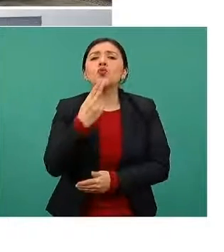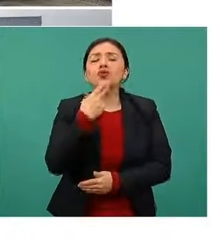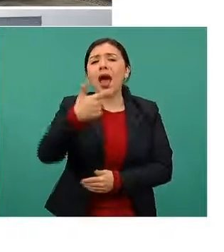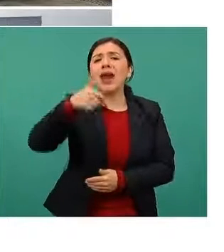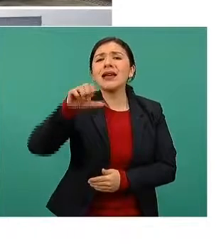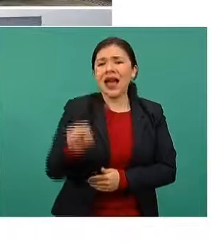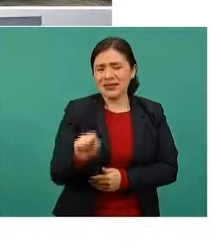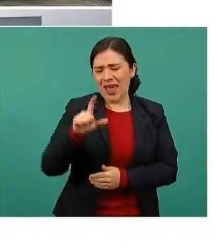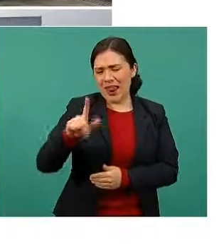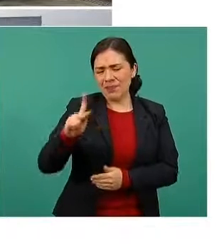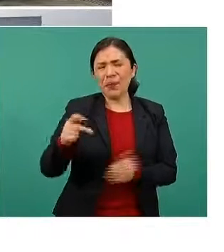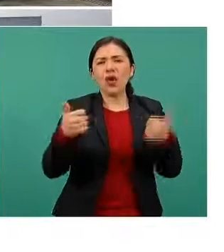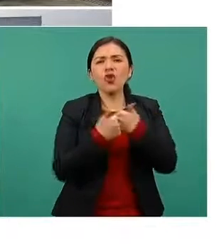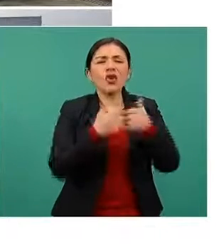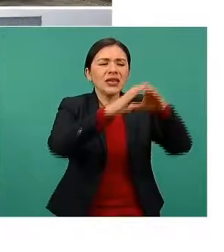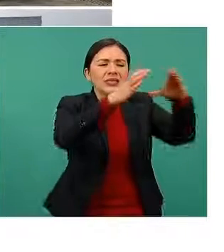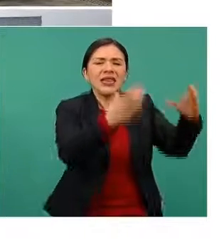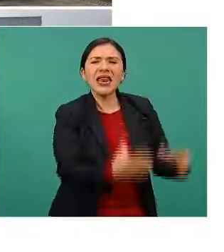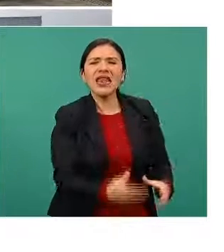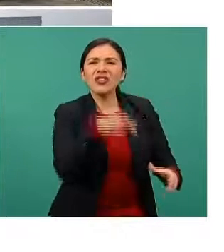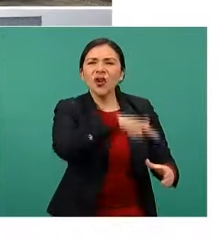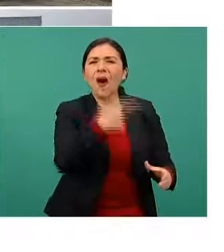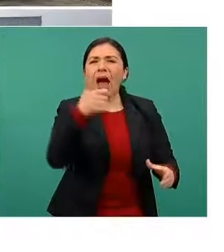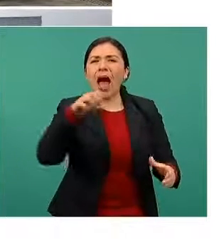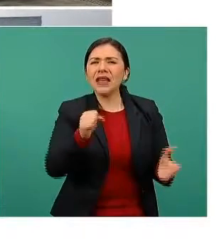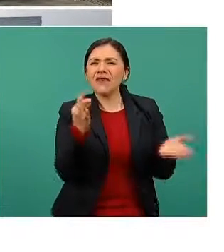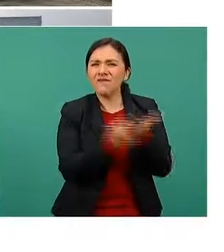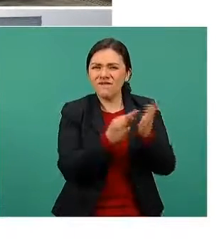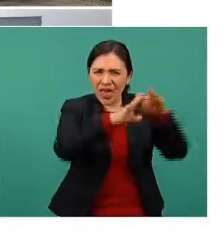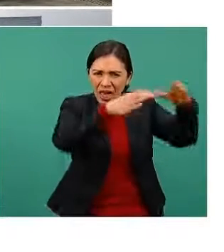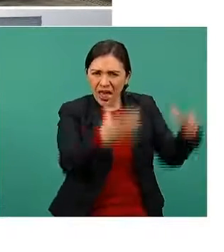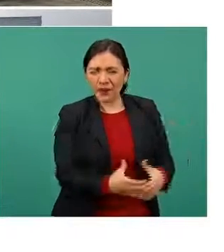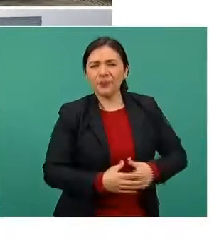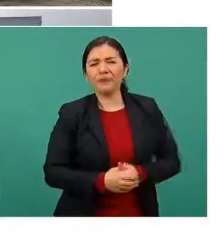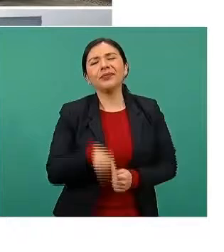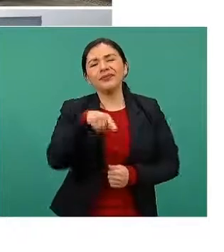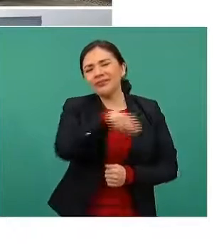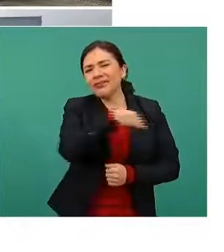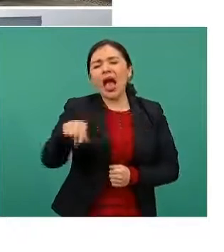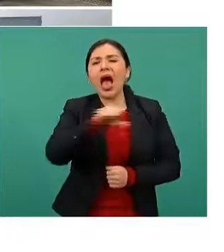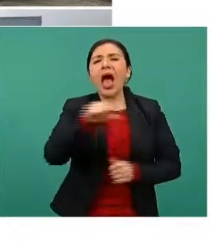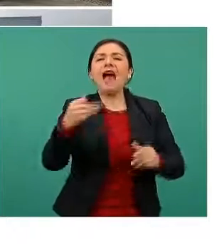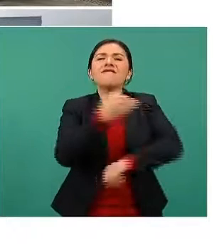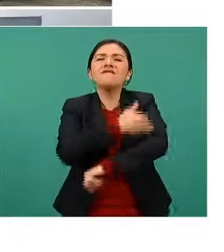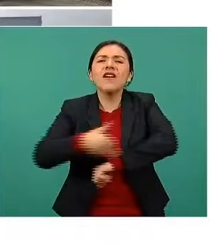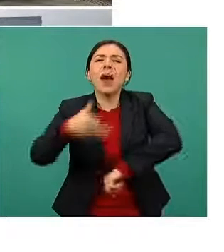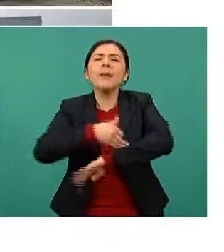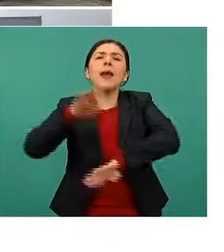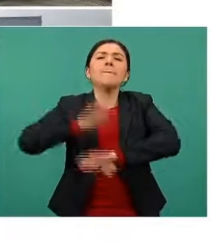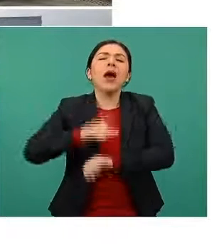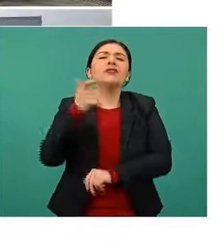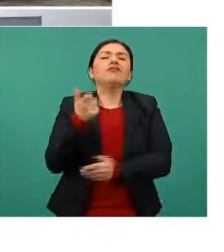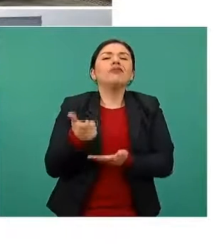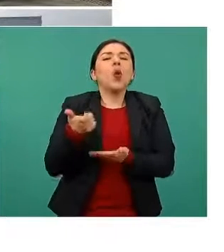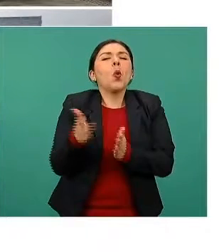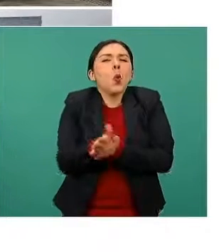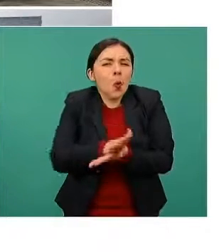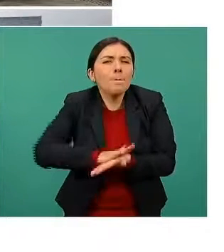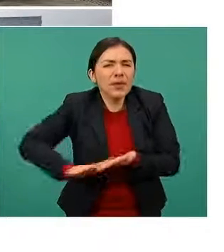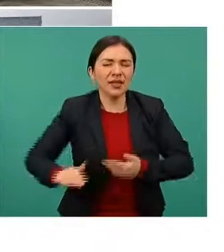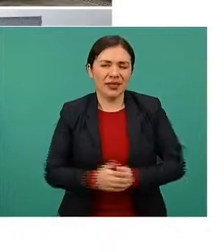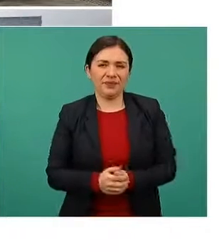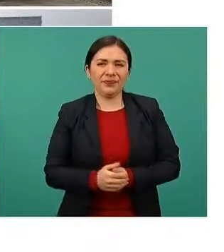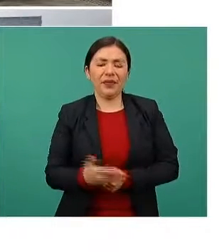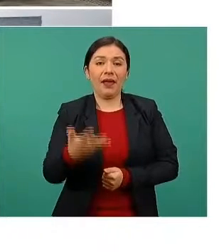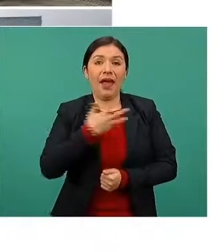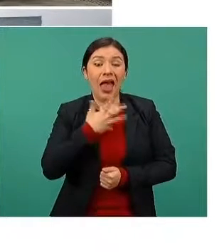familias con menos ingresos económicos. Hay 7 grupos empresariales gaseros que